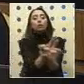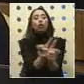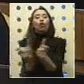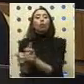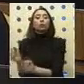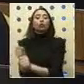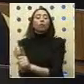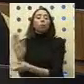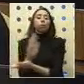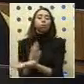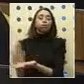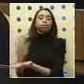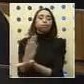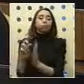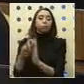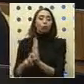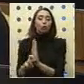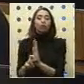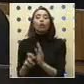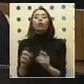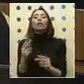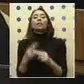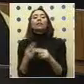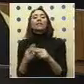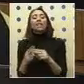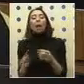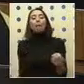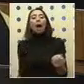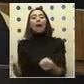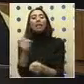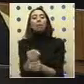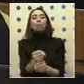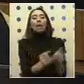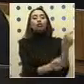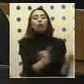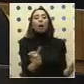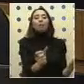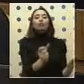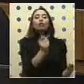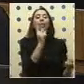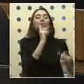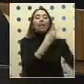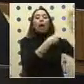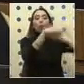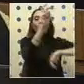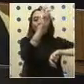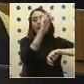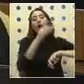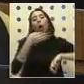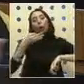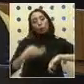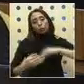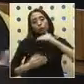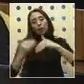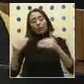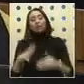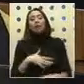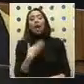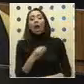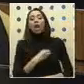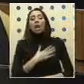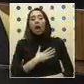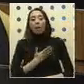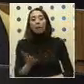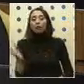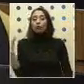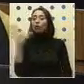de Trabajo, como son los reemplazos a la huelga. Y creo que es justo y necesario que se avance en ese sentido. Lamento que la ministra